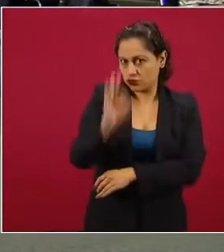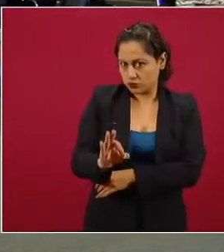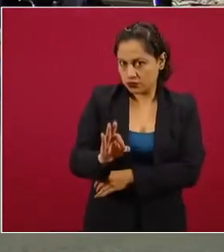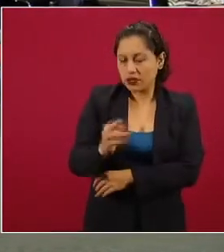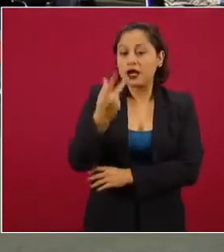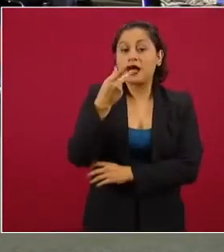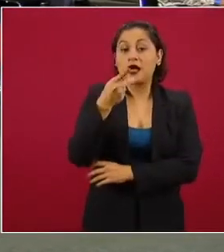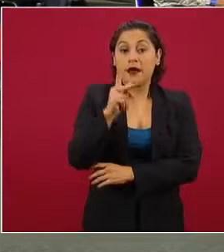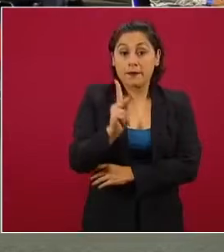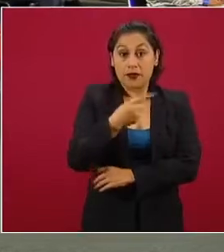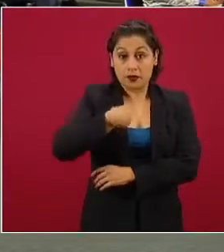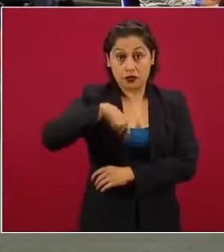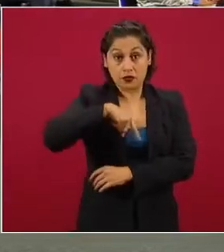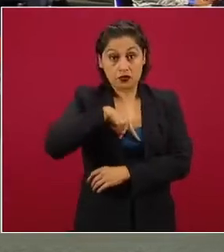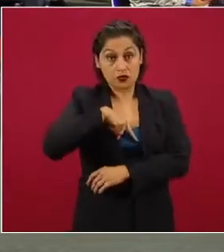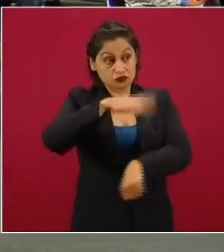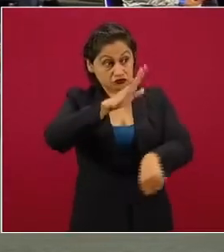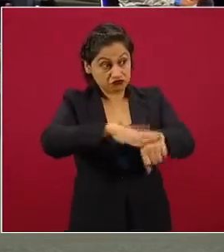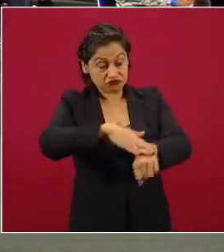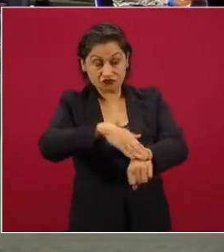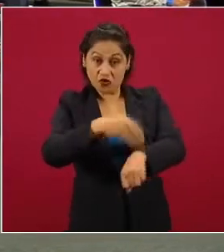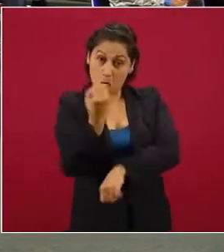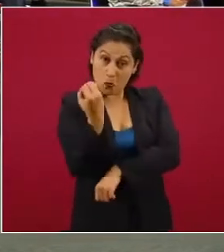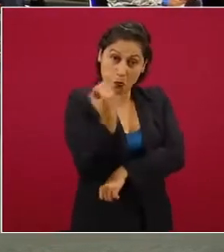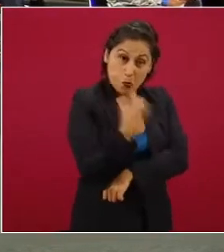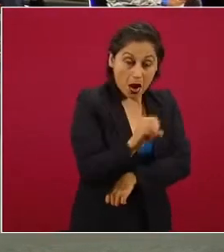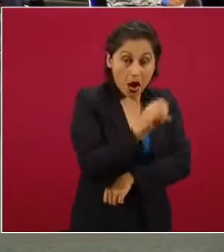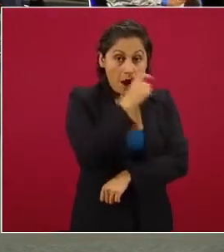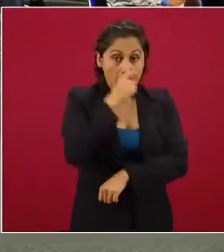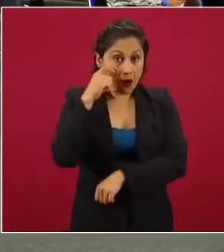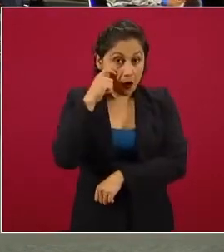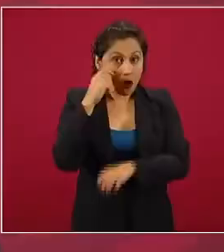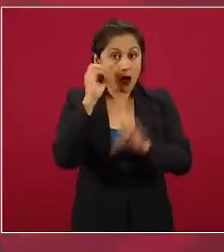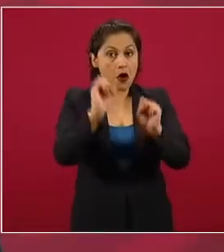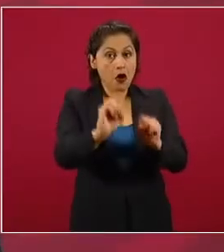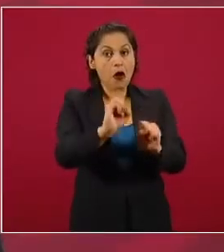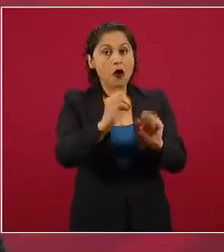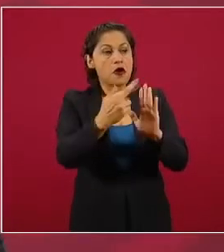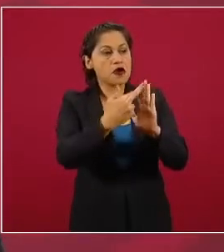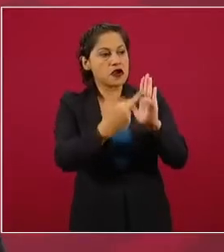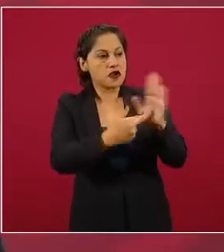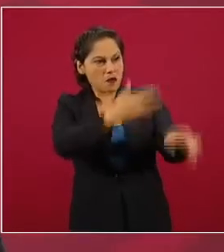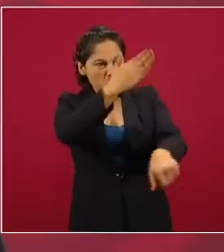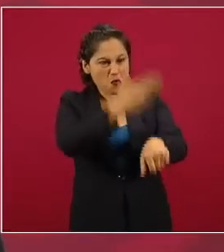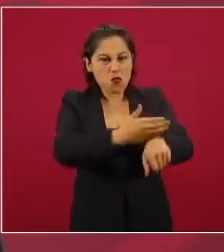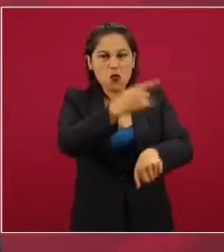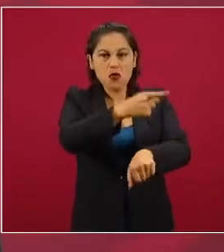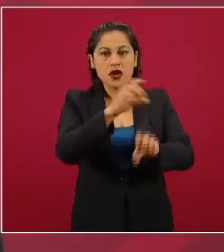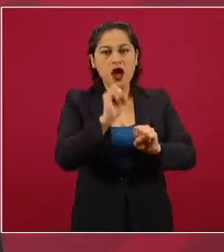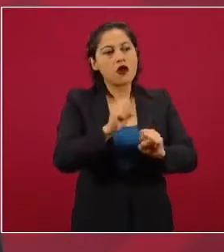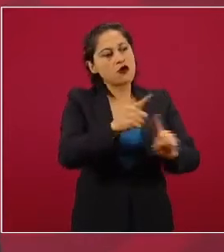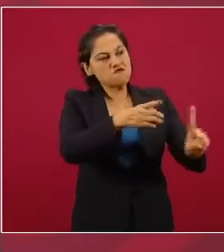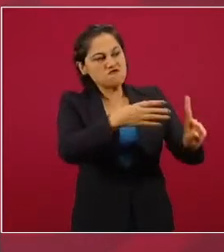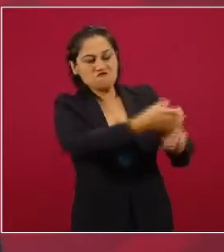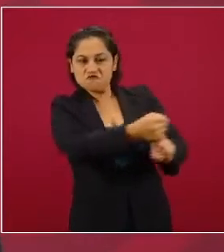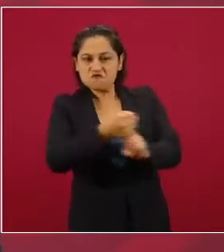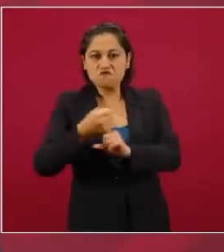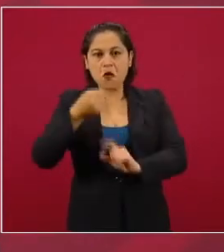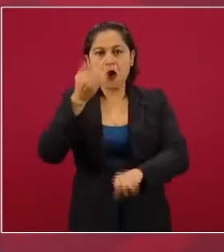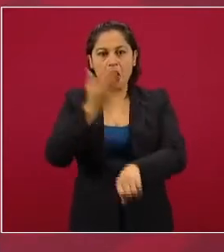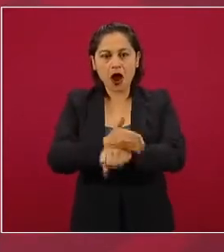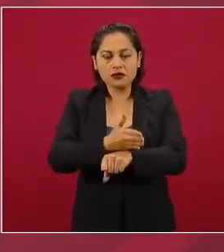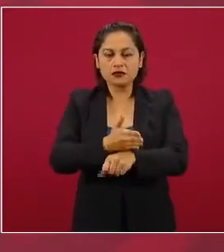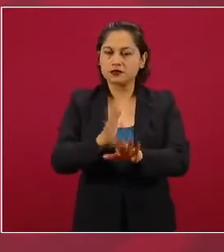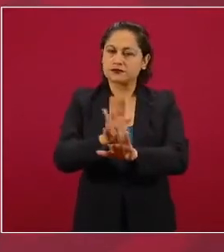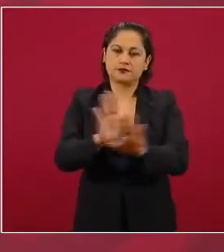coercitiva que lleve a que se sancione con multas o con detenciones a personas que no usen cubrebocas, por las